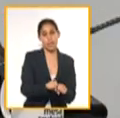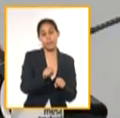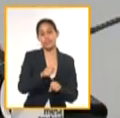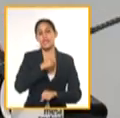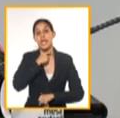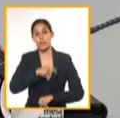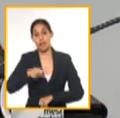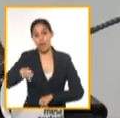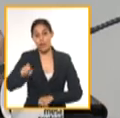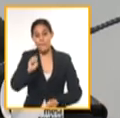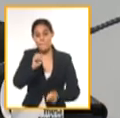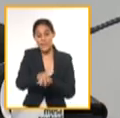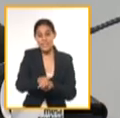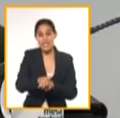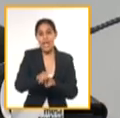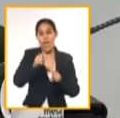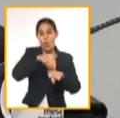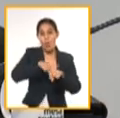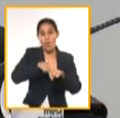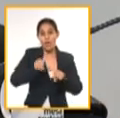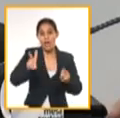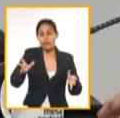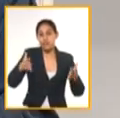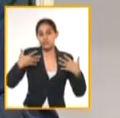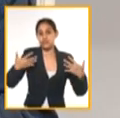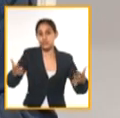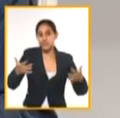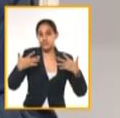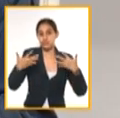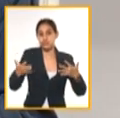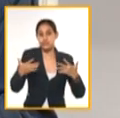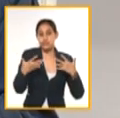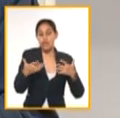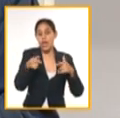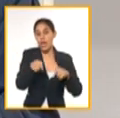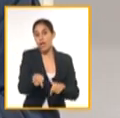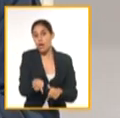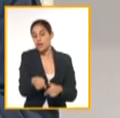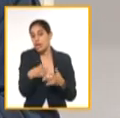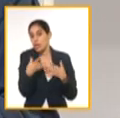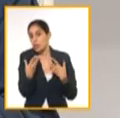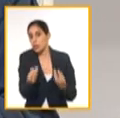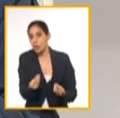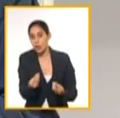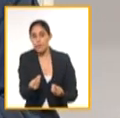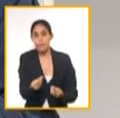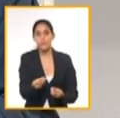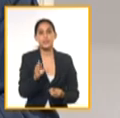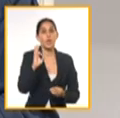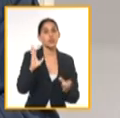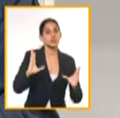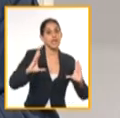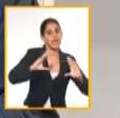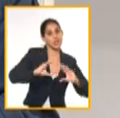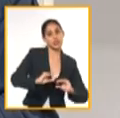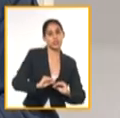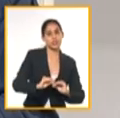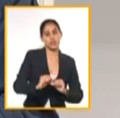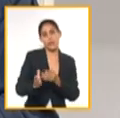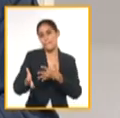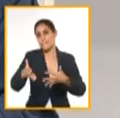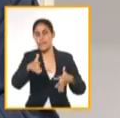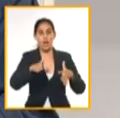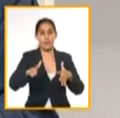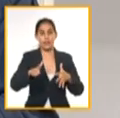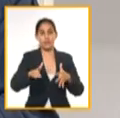verano, ese horario pico se corre un poquito más. Sí, el horario ahora pico está dando alrededor de las 8 y 20 de la noche, aproximadamente